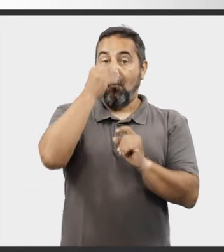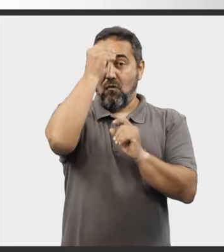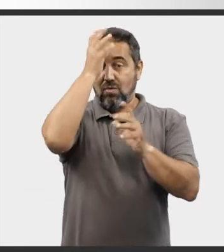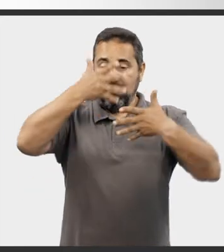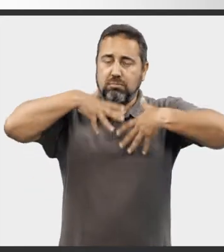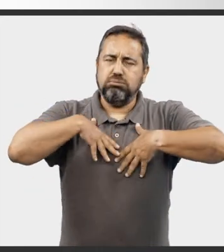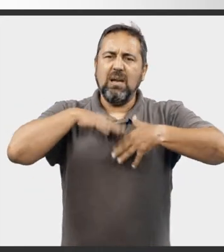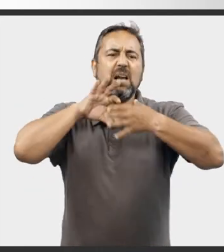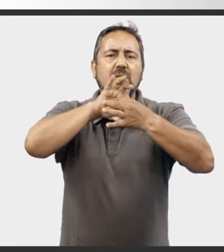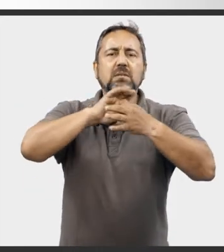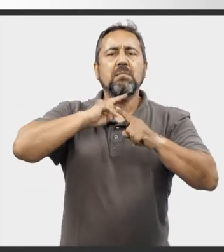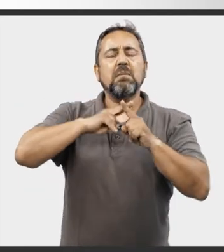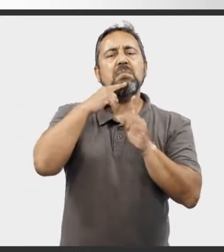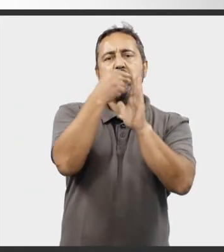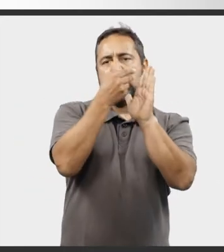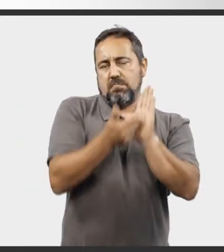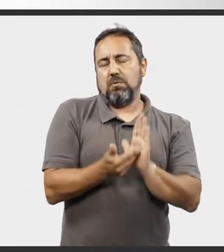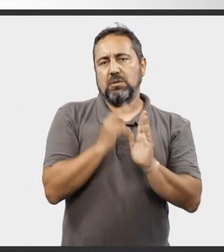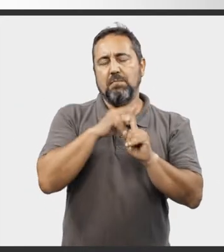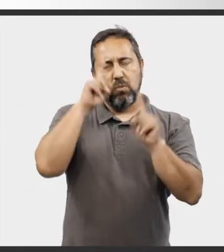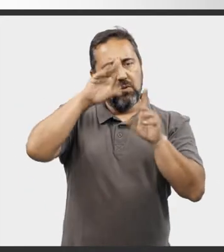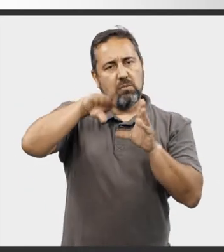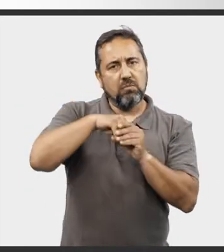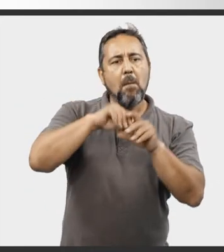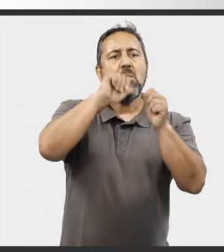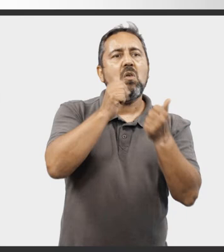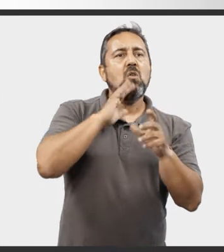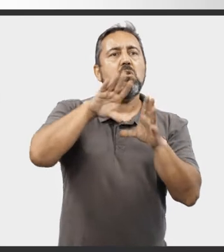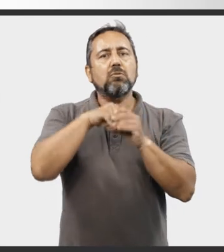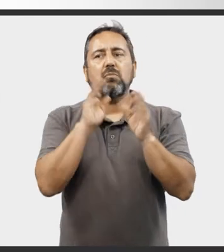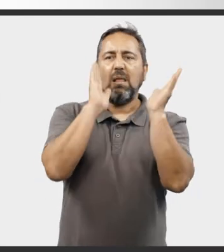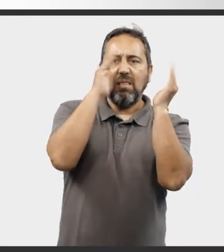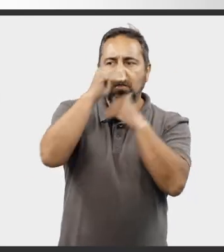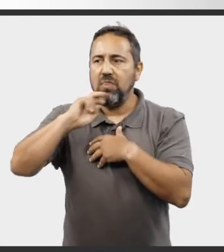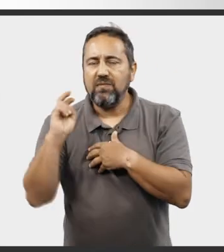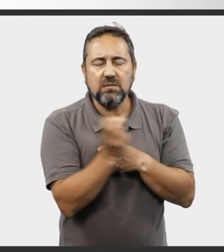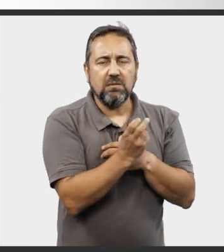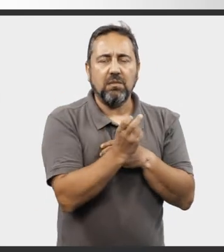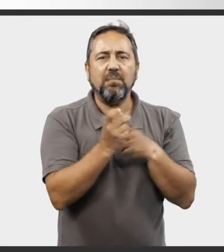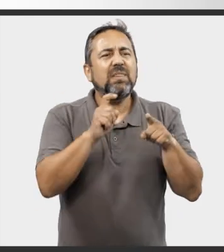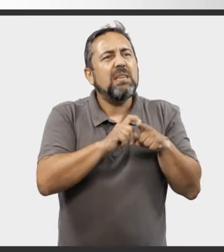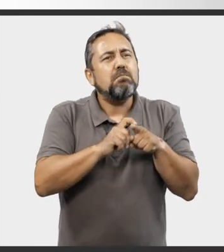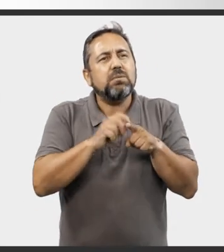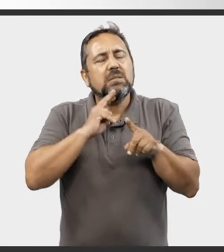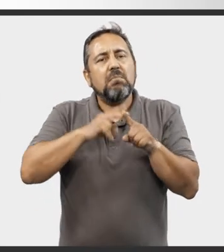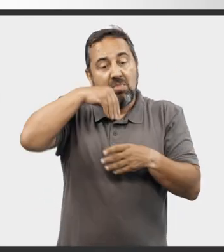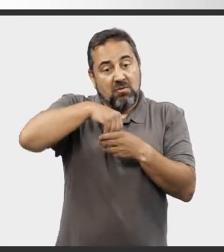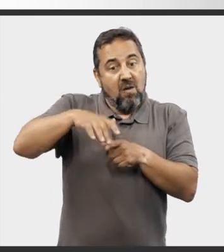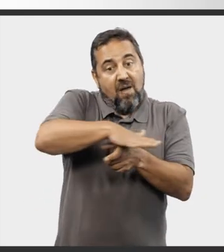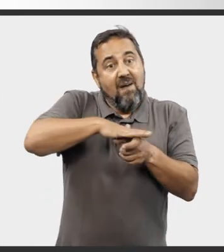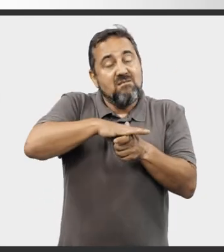con principios de la educación inclusiva modelos de inclusión y atención a la diversidad tipos de diversidad en el ámbito educativo